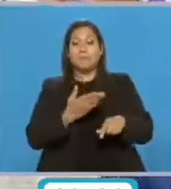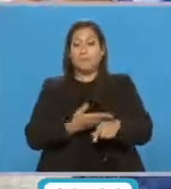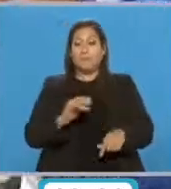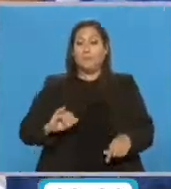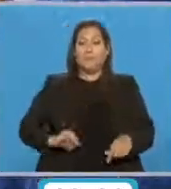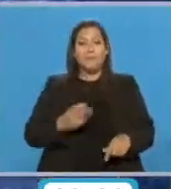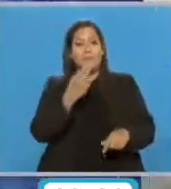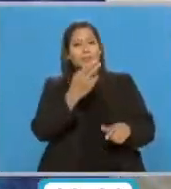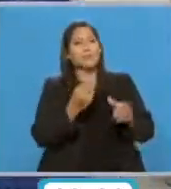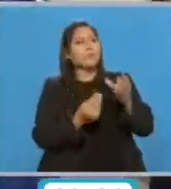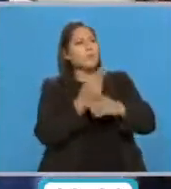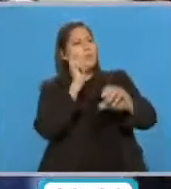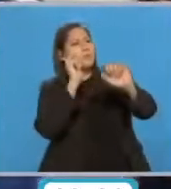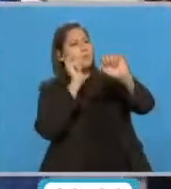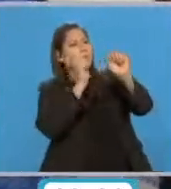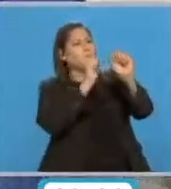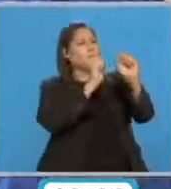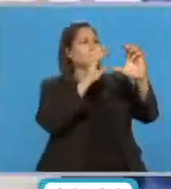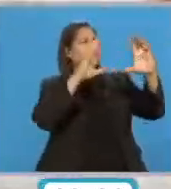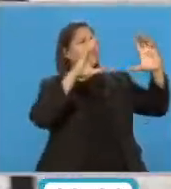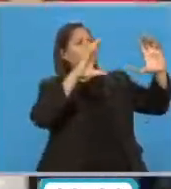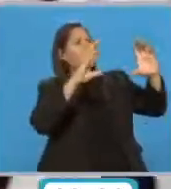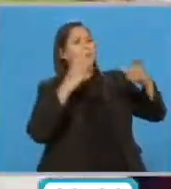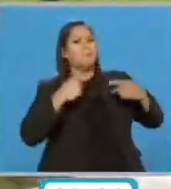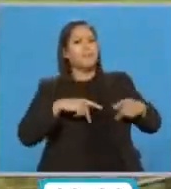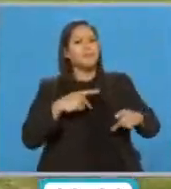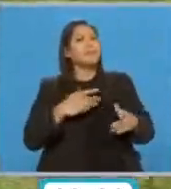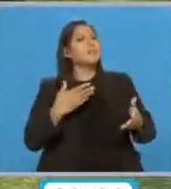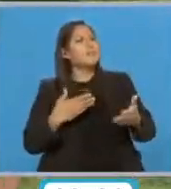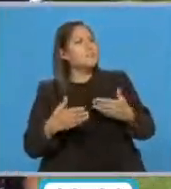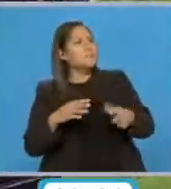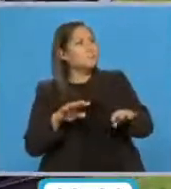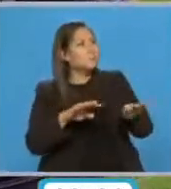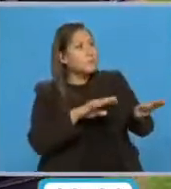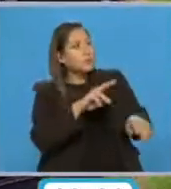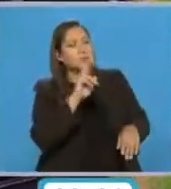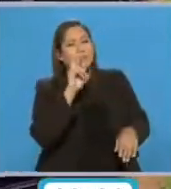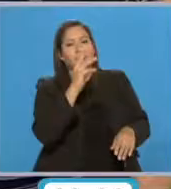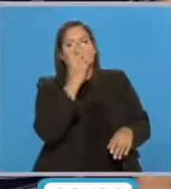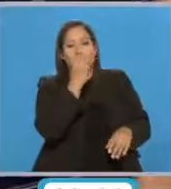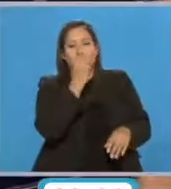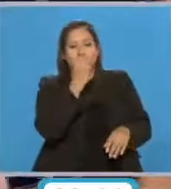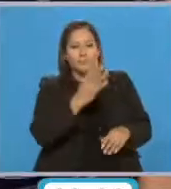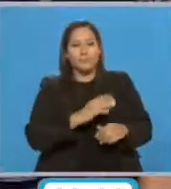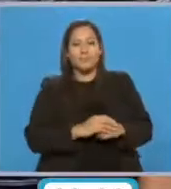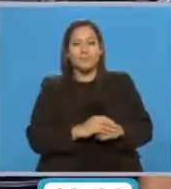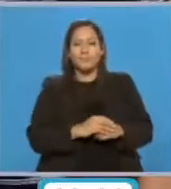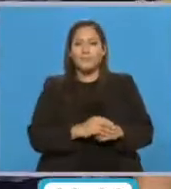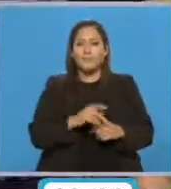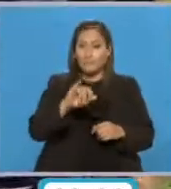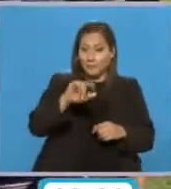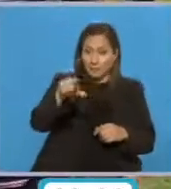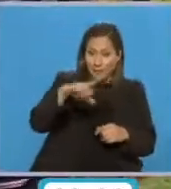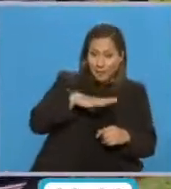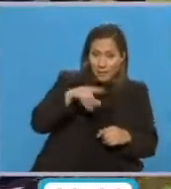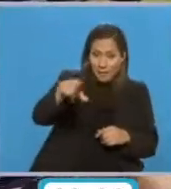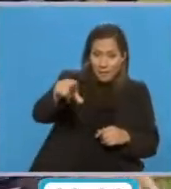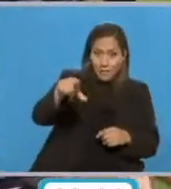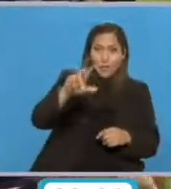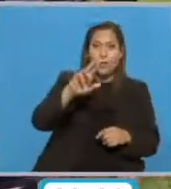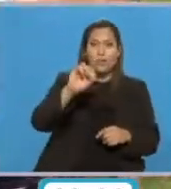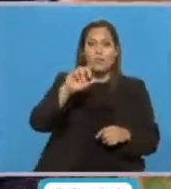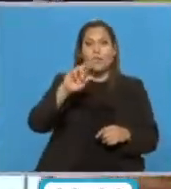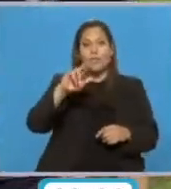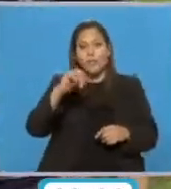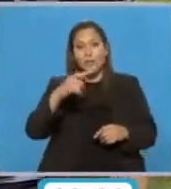Con estas esculturas al paso de la gente. Genial. Pero no tienes como... No, sí, allá está a un lado. Es de Rodrigo